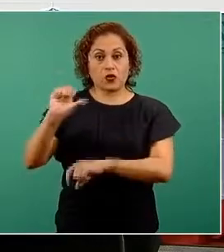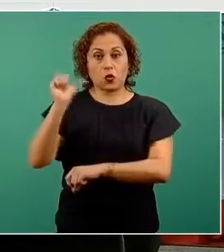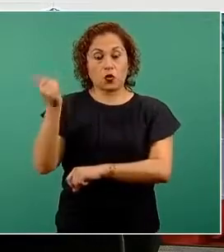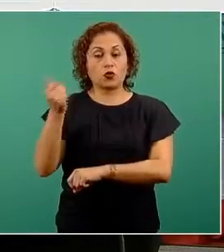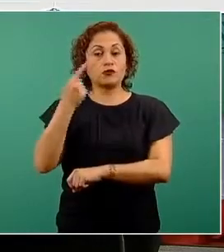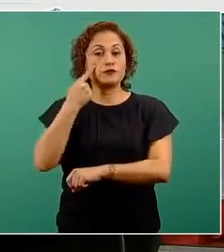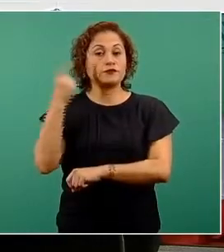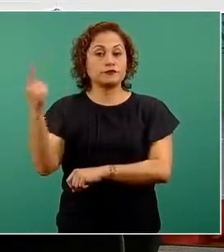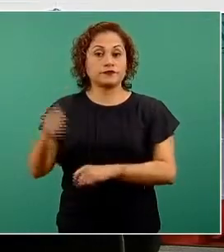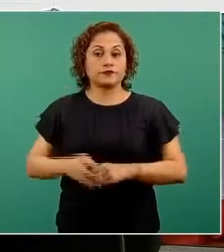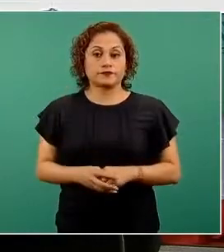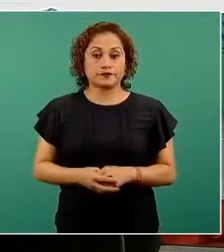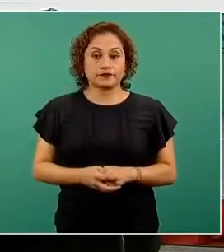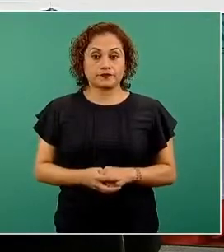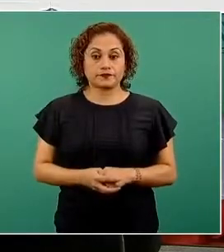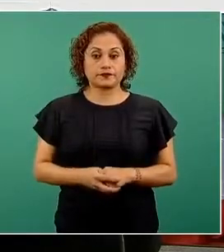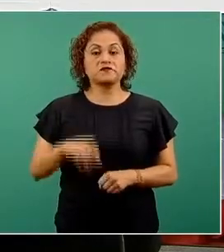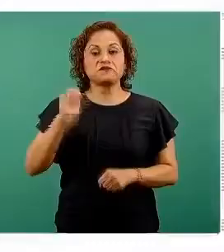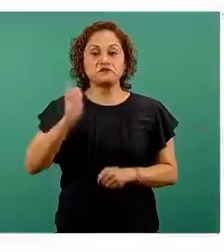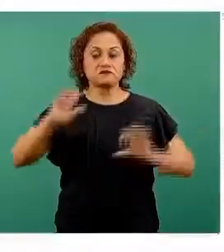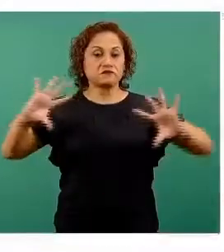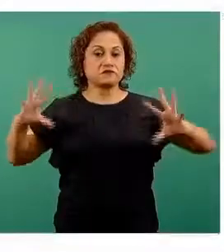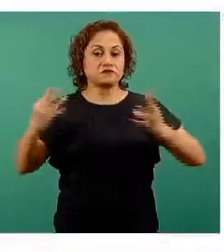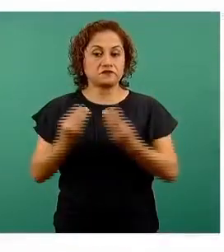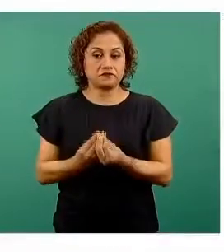acumulativa, esto significa casi